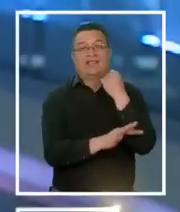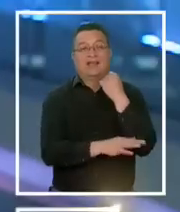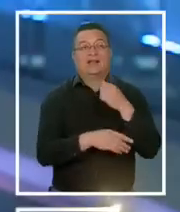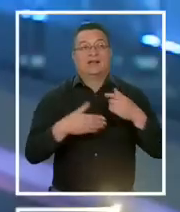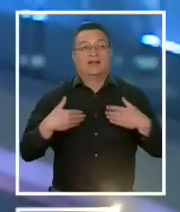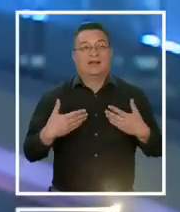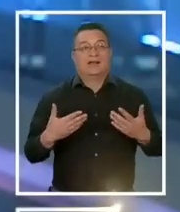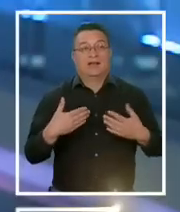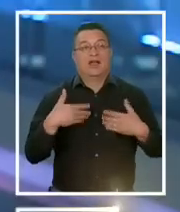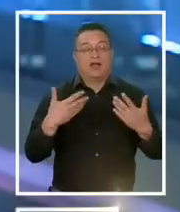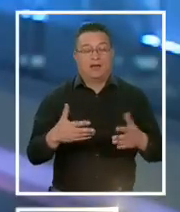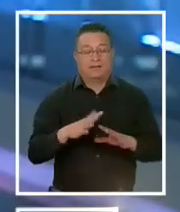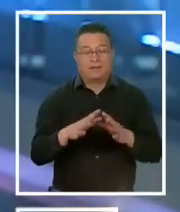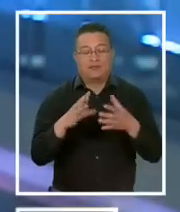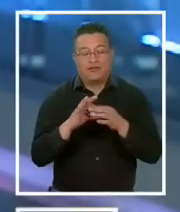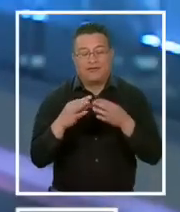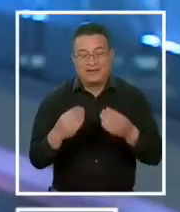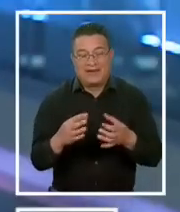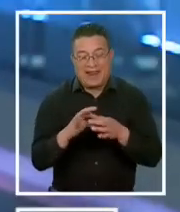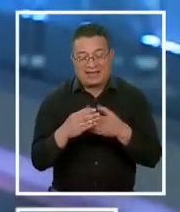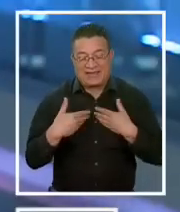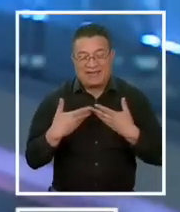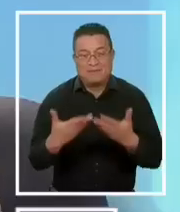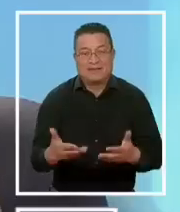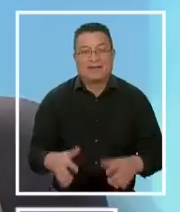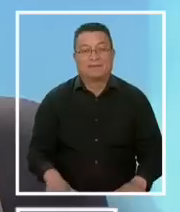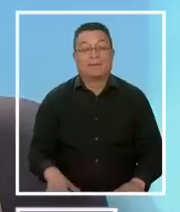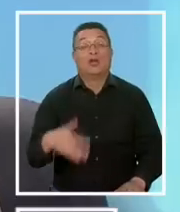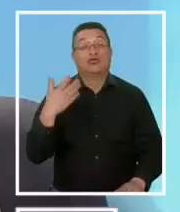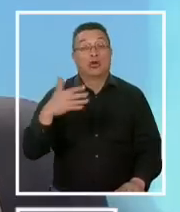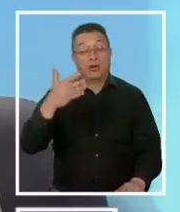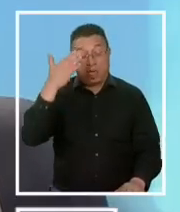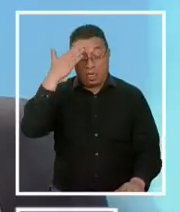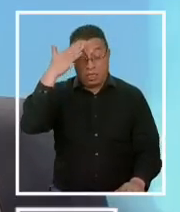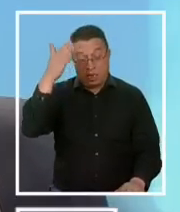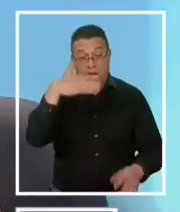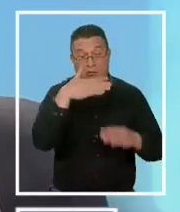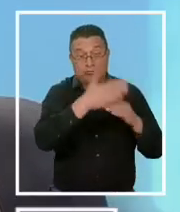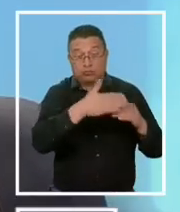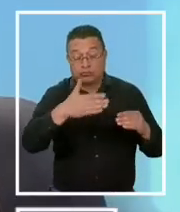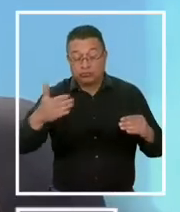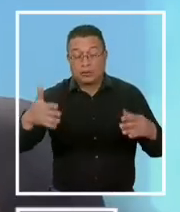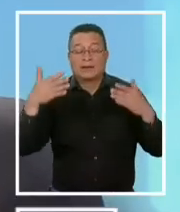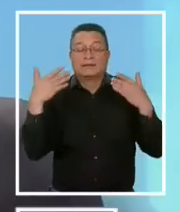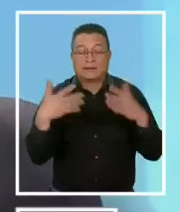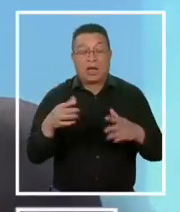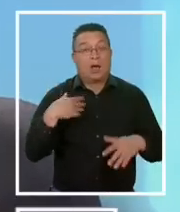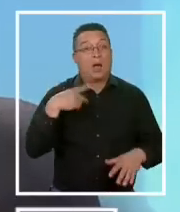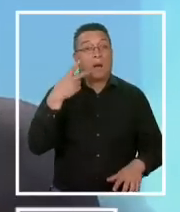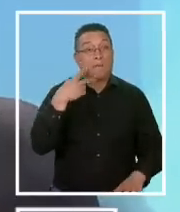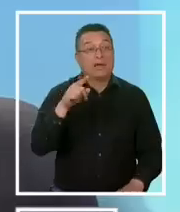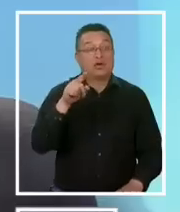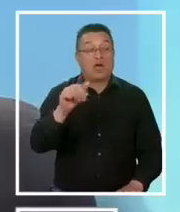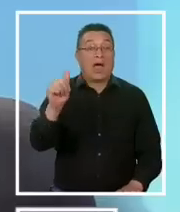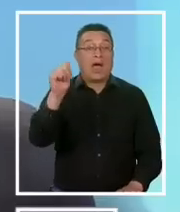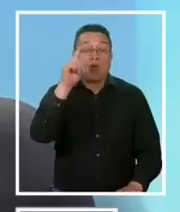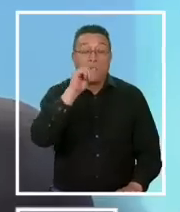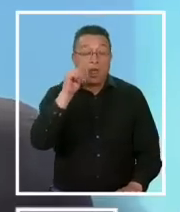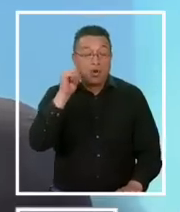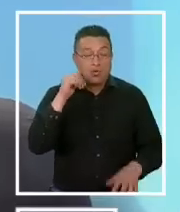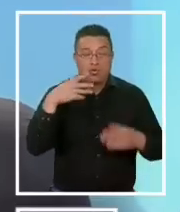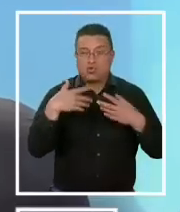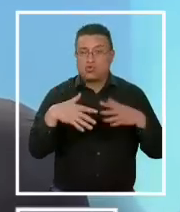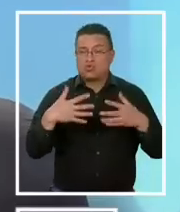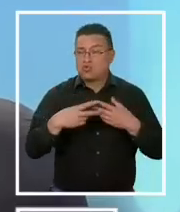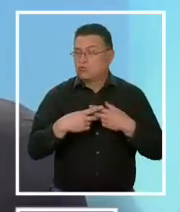supuesto Muy bien gracias por la invitación han pasado días ya de la imagen pero creo que si uno le dijeron que fueron ayer por el